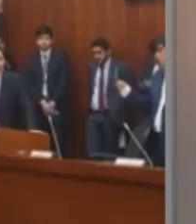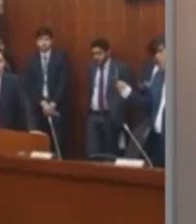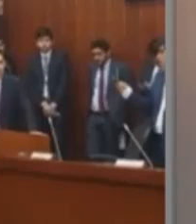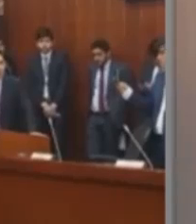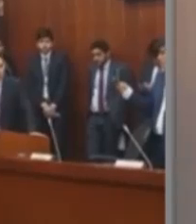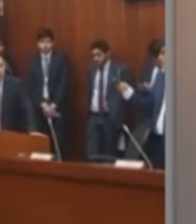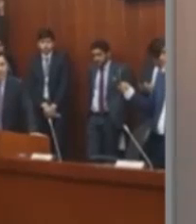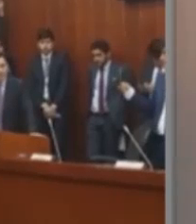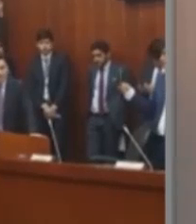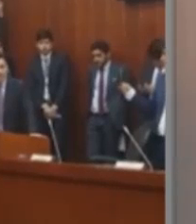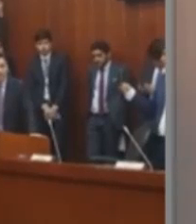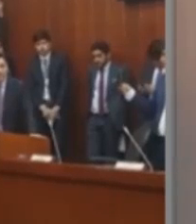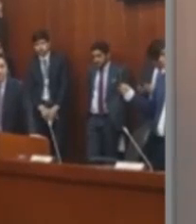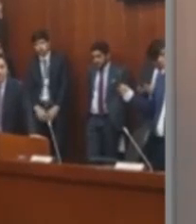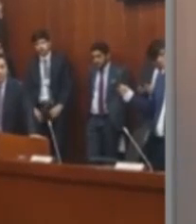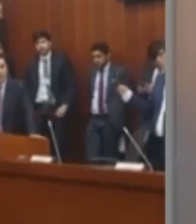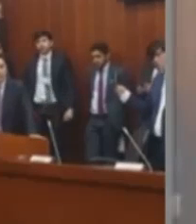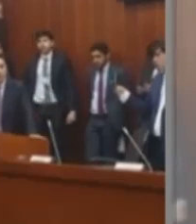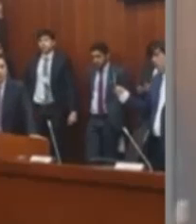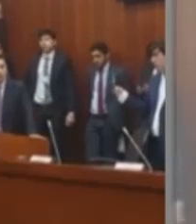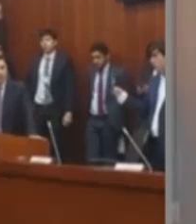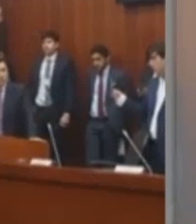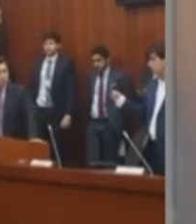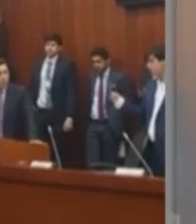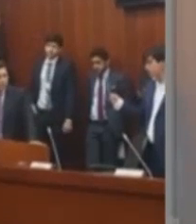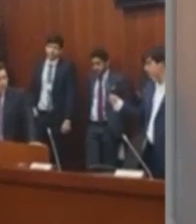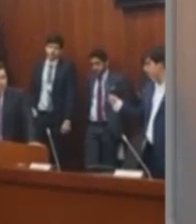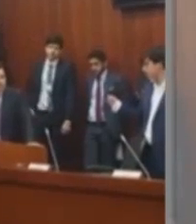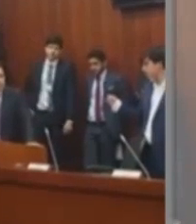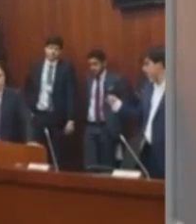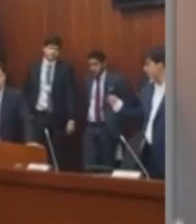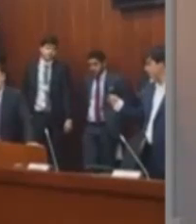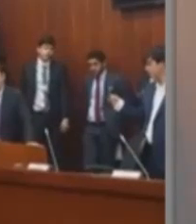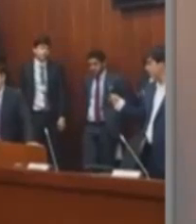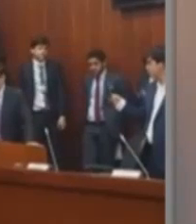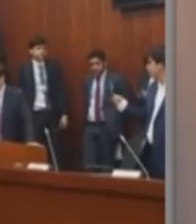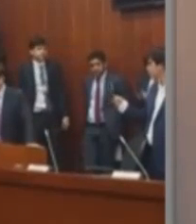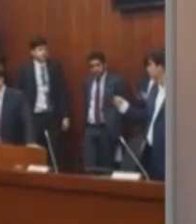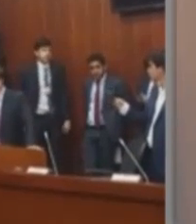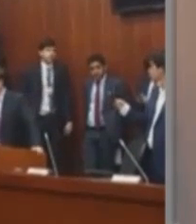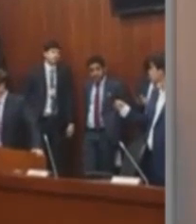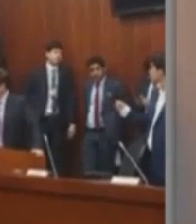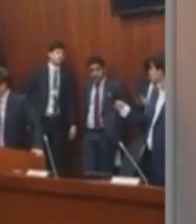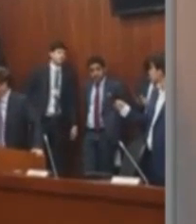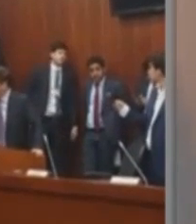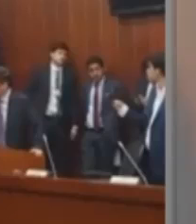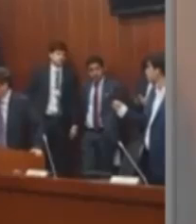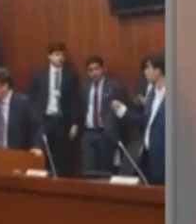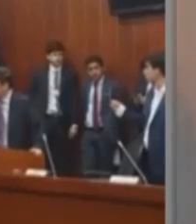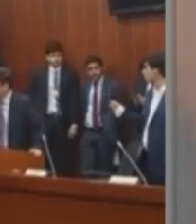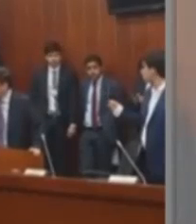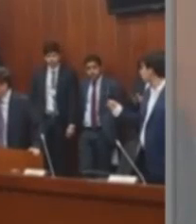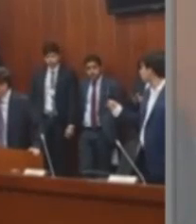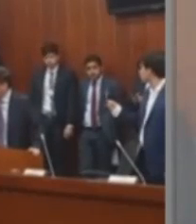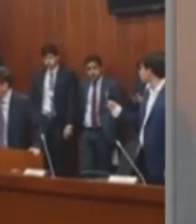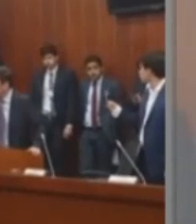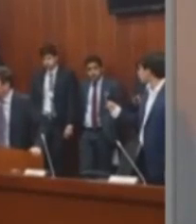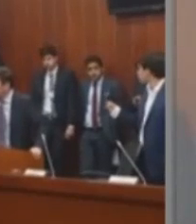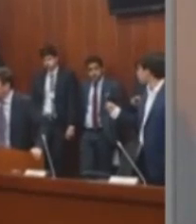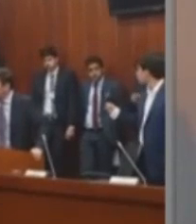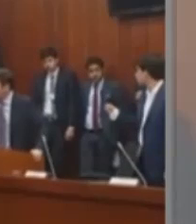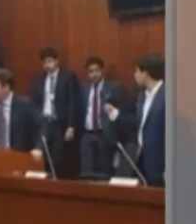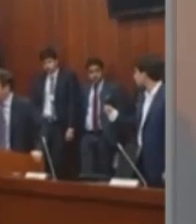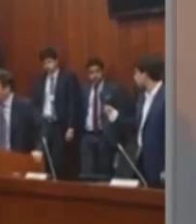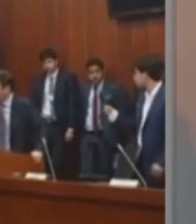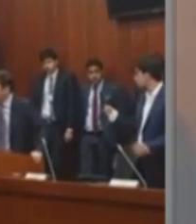como venezolanos muy humildes y en esta fecha particular que nos une como nación por nuestra historia, les agradezco este paso en este momento difícil